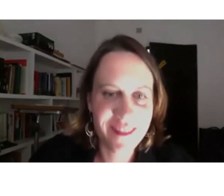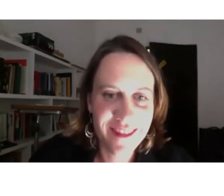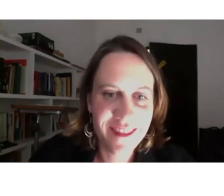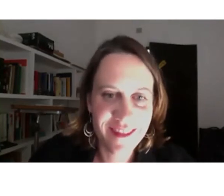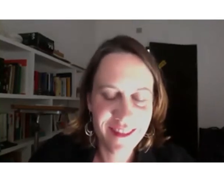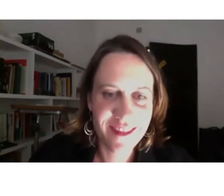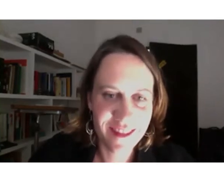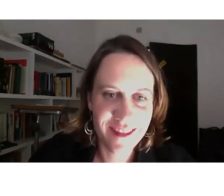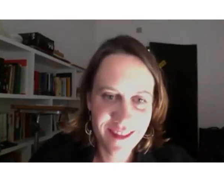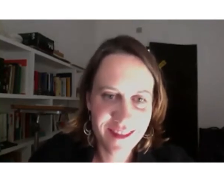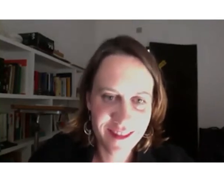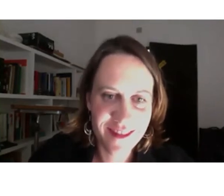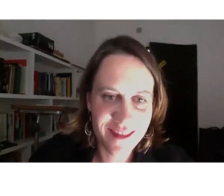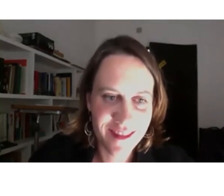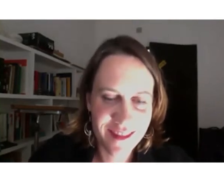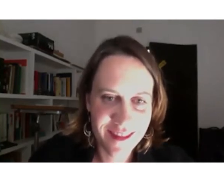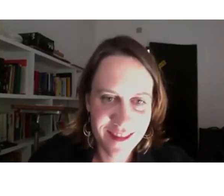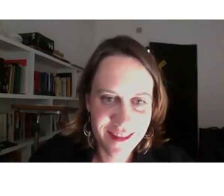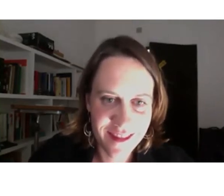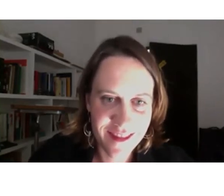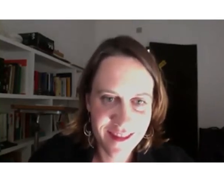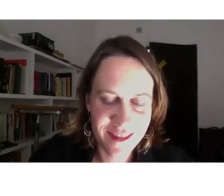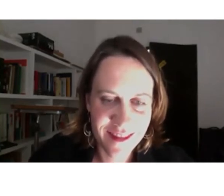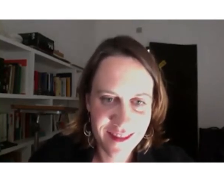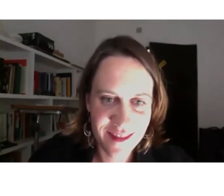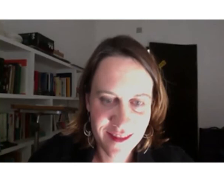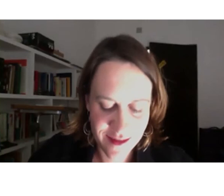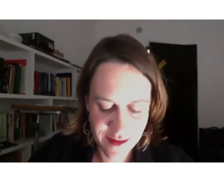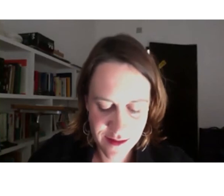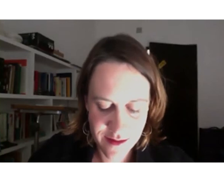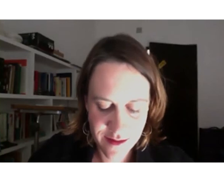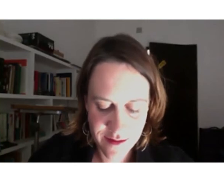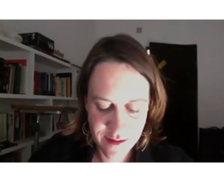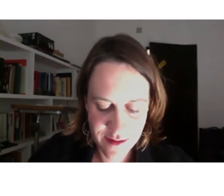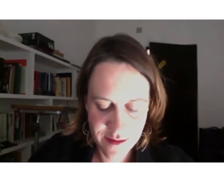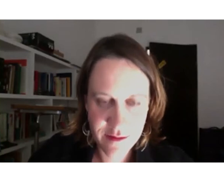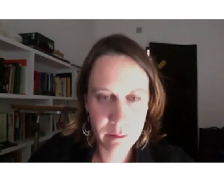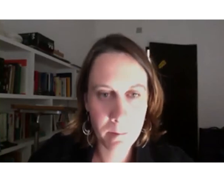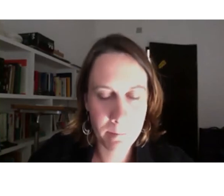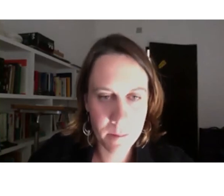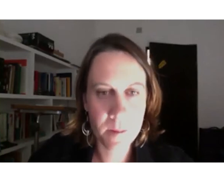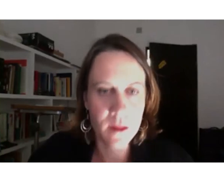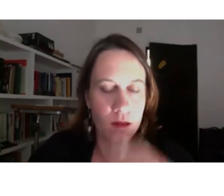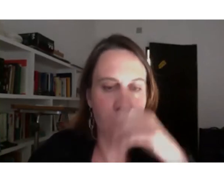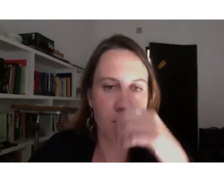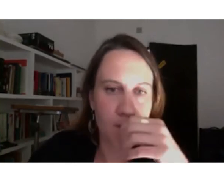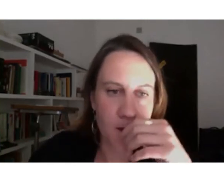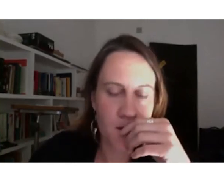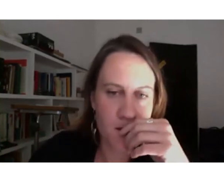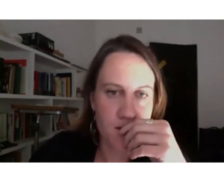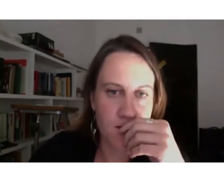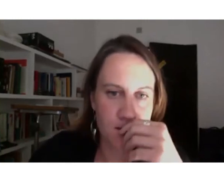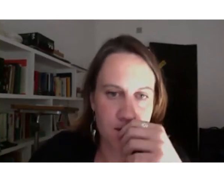como no queremos hacer ningún comercial, pero que se envían mensajitos de voces en lugar